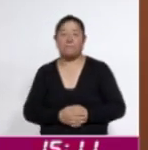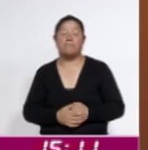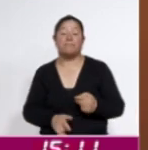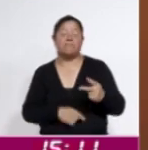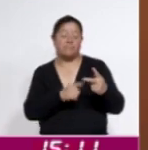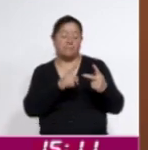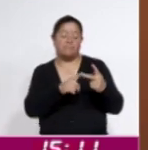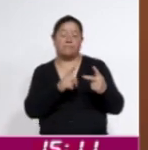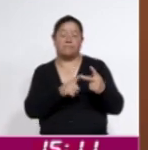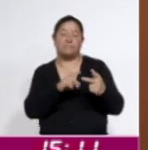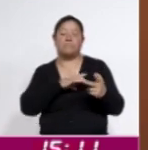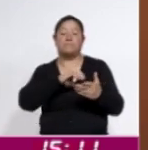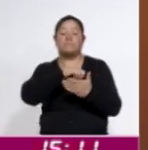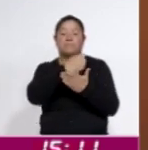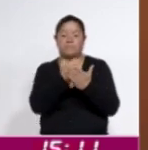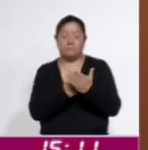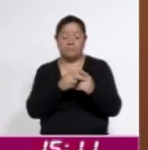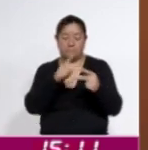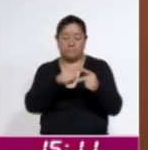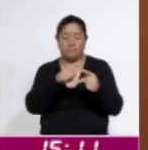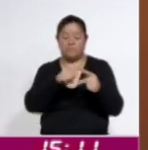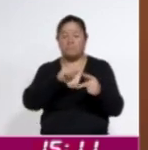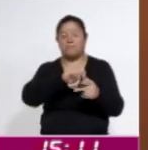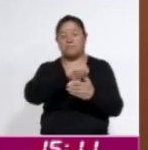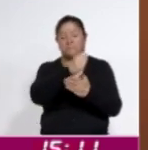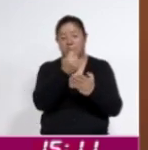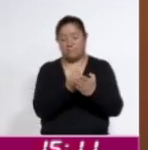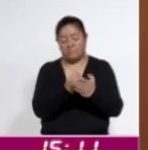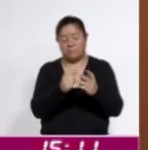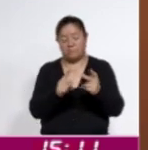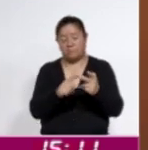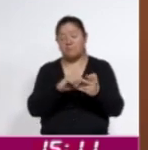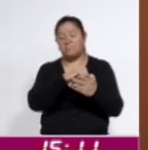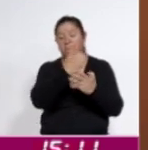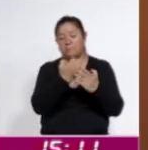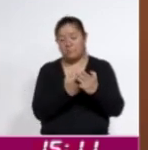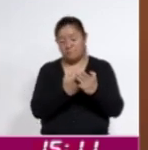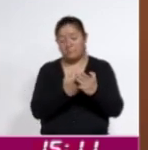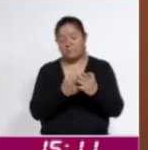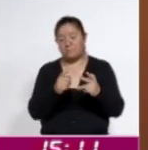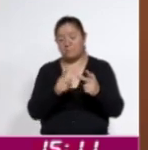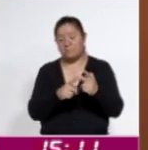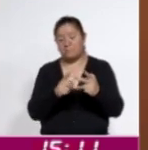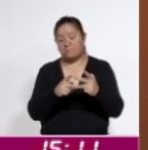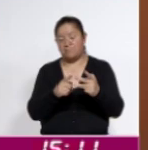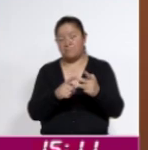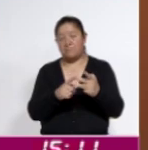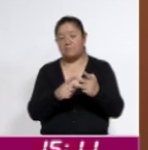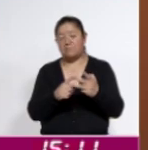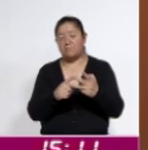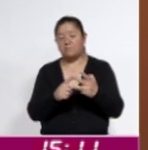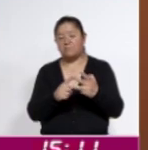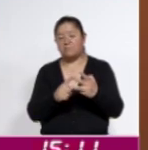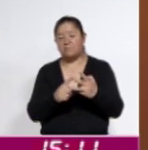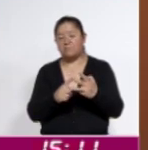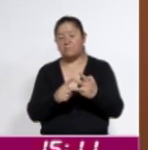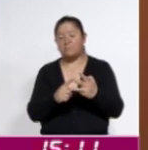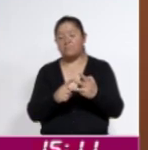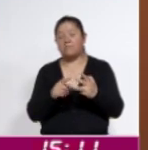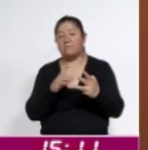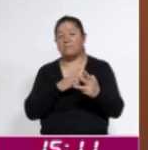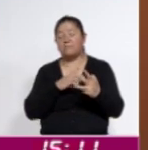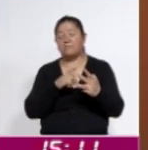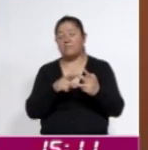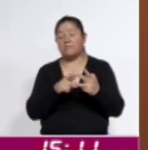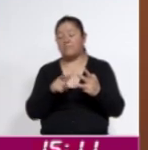escrituración a bajo costo en ciertos casos y para ciertos sectores de la sociedad. Esa escrituración es de trámites a